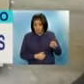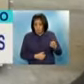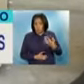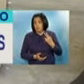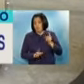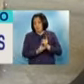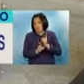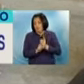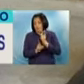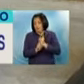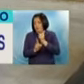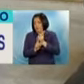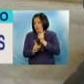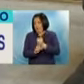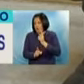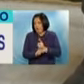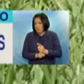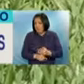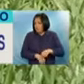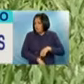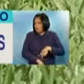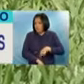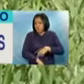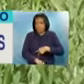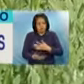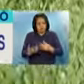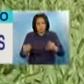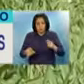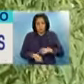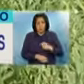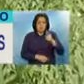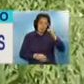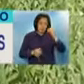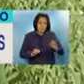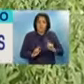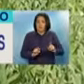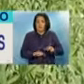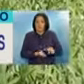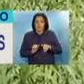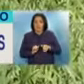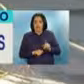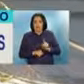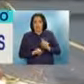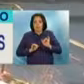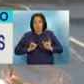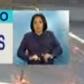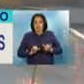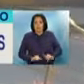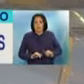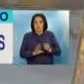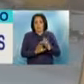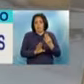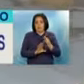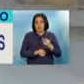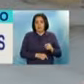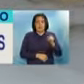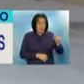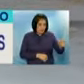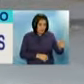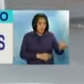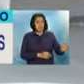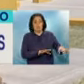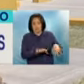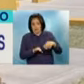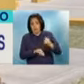demostrando una lealtad a prueba del tiempo. La perrita decidió no moverse de la puerta del hospital hasta que él